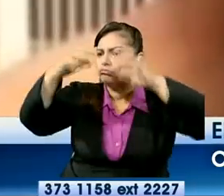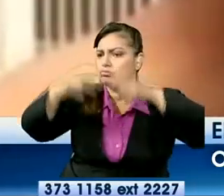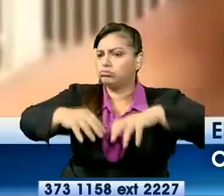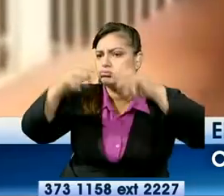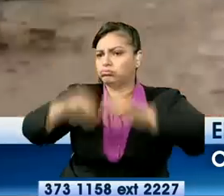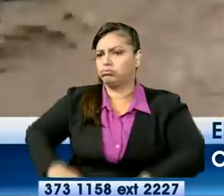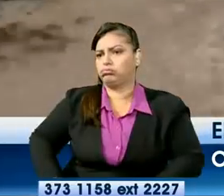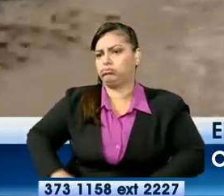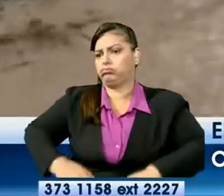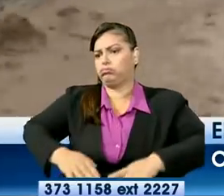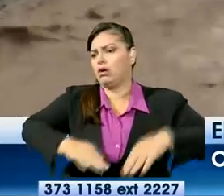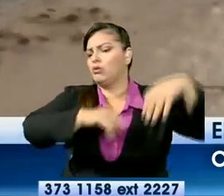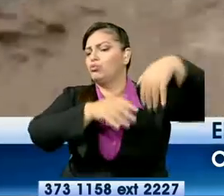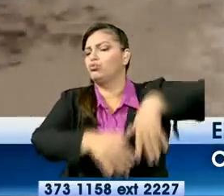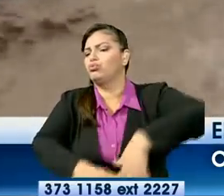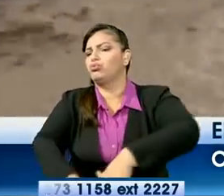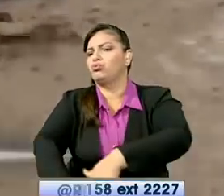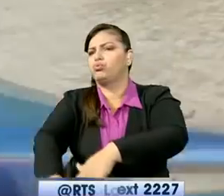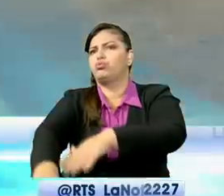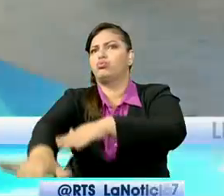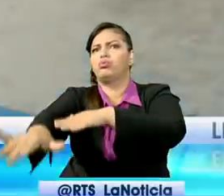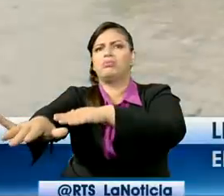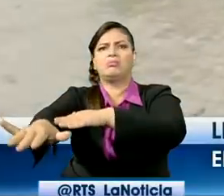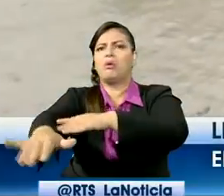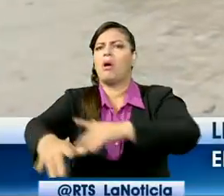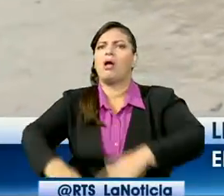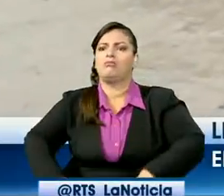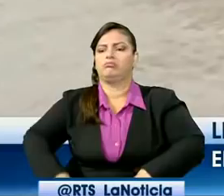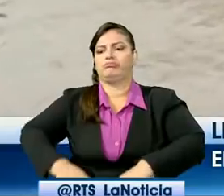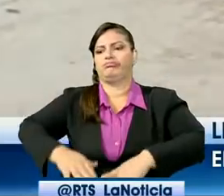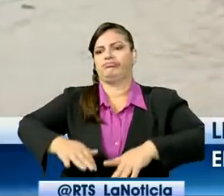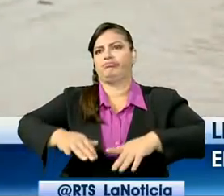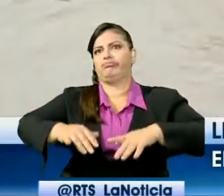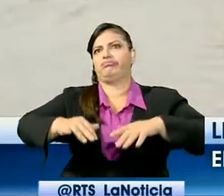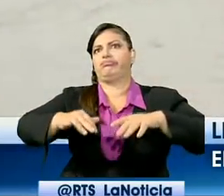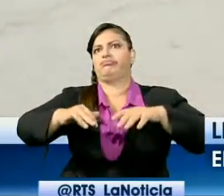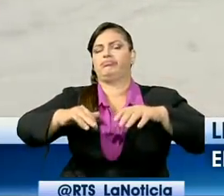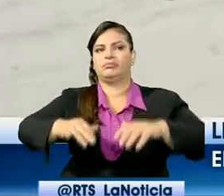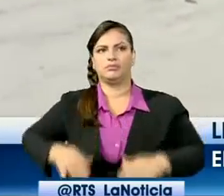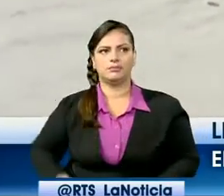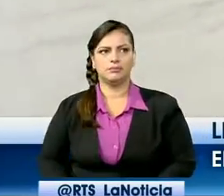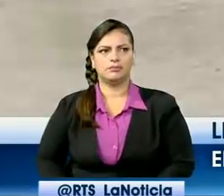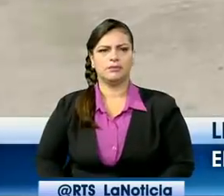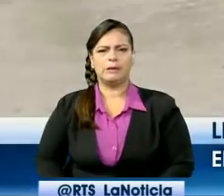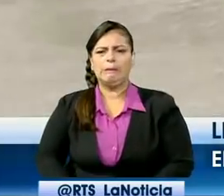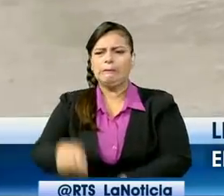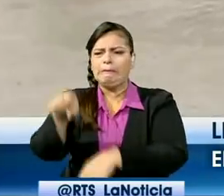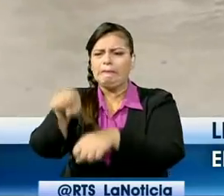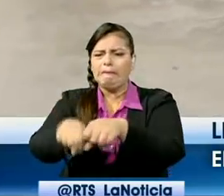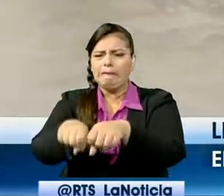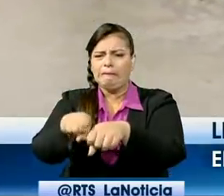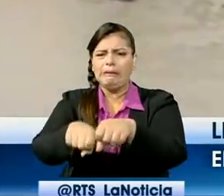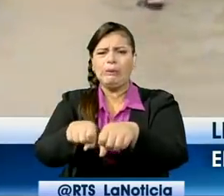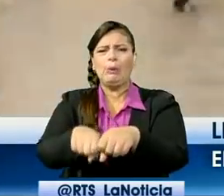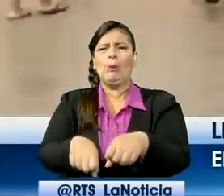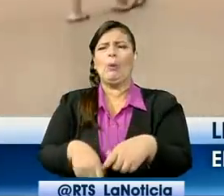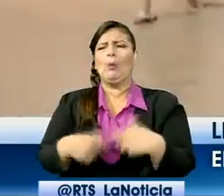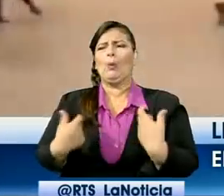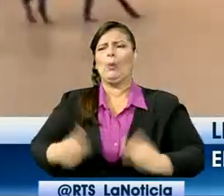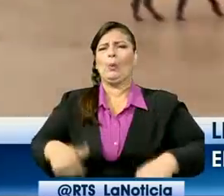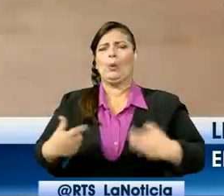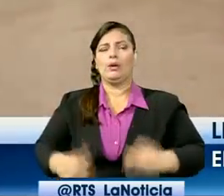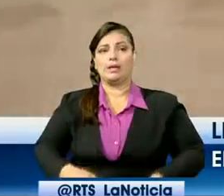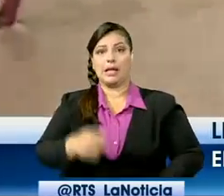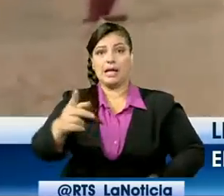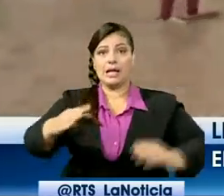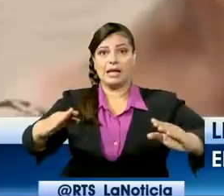por dónde desbordar. El invierno que empieza en la provincia de Loja deja ya varios daños materiales a las familias por el agua que ingresa a